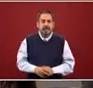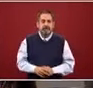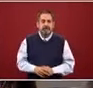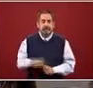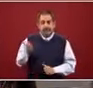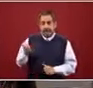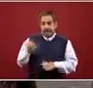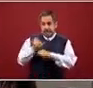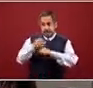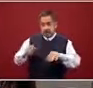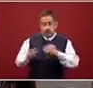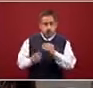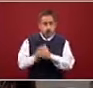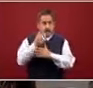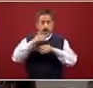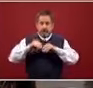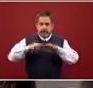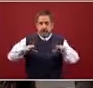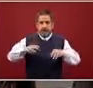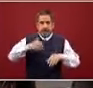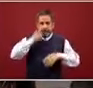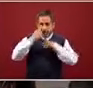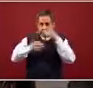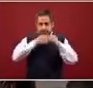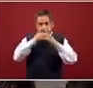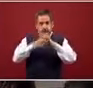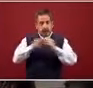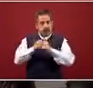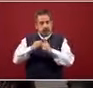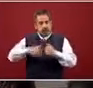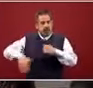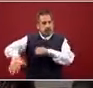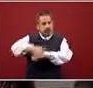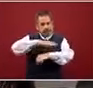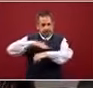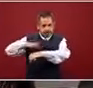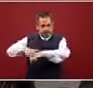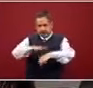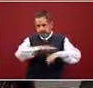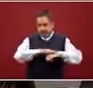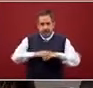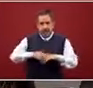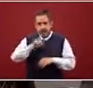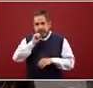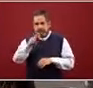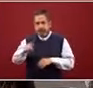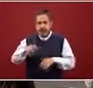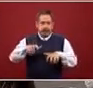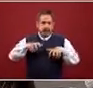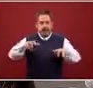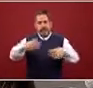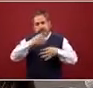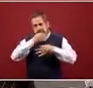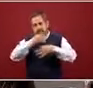Esta es una información nueva que me gustaría compartir con todas y todos ustedes, también allá a la